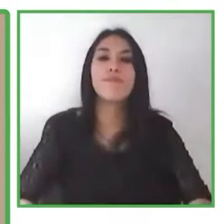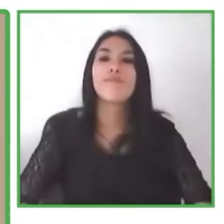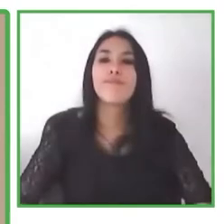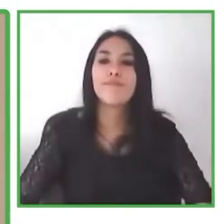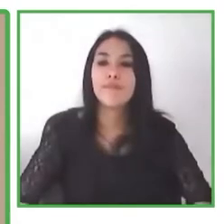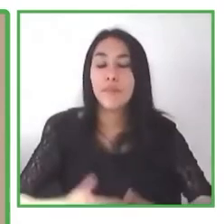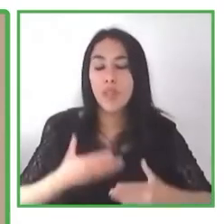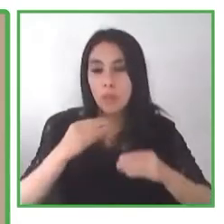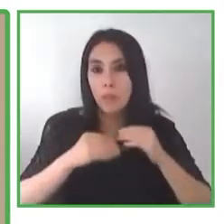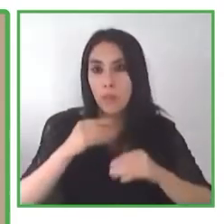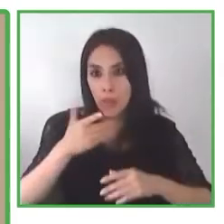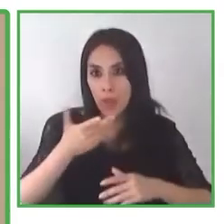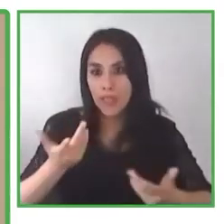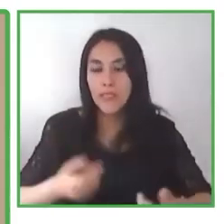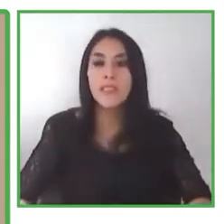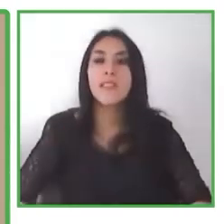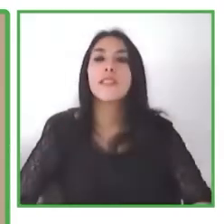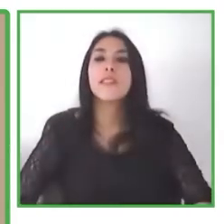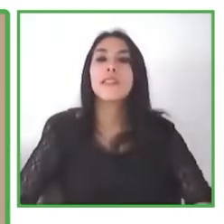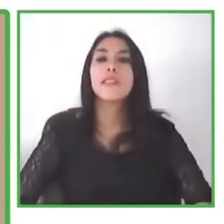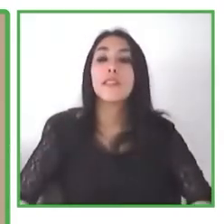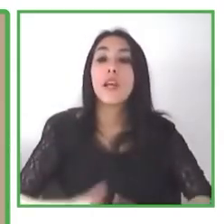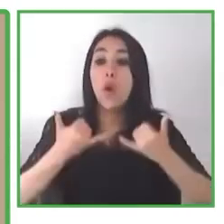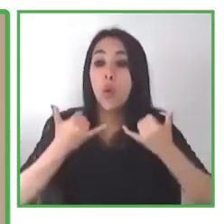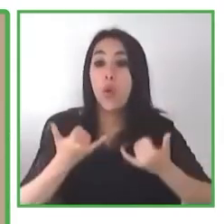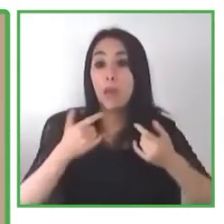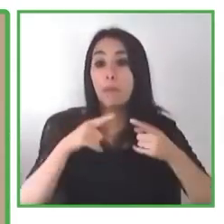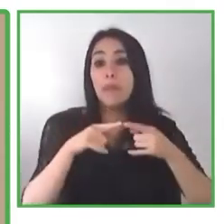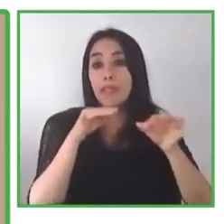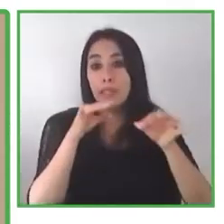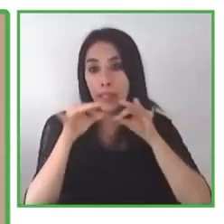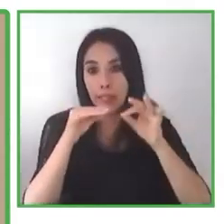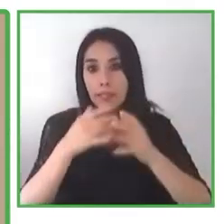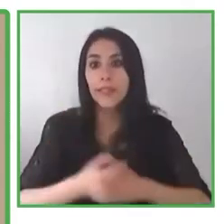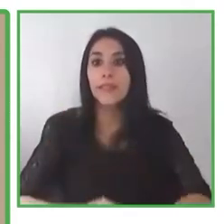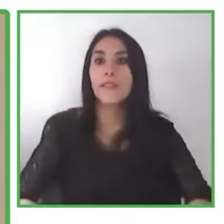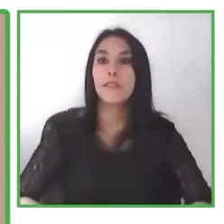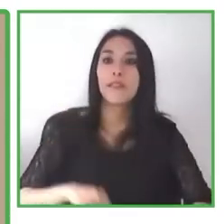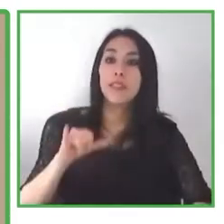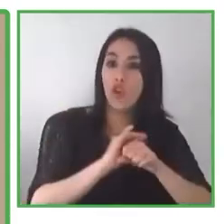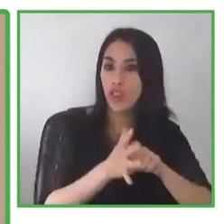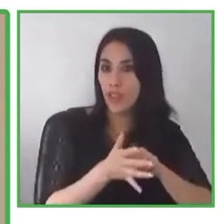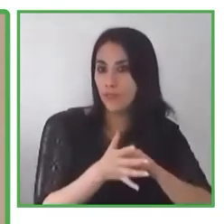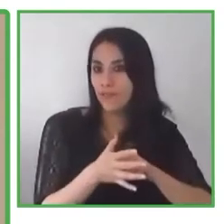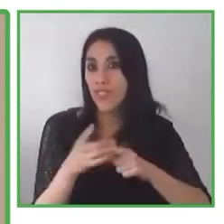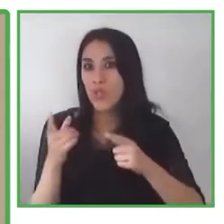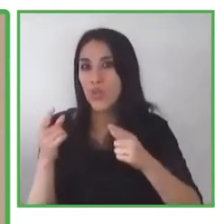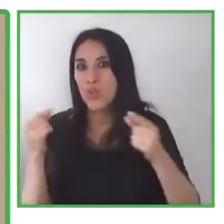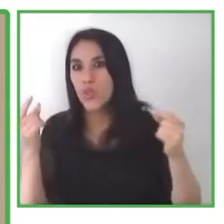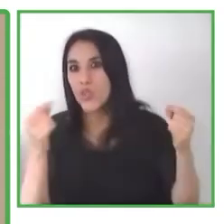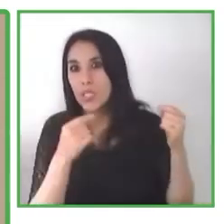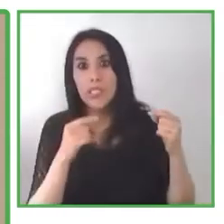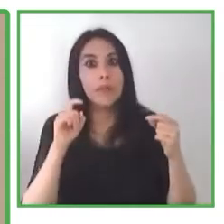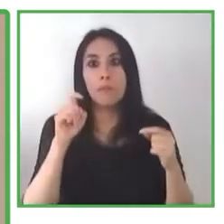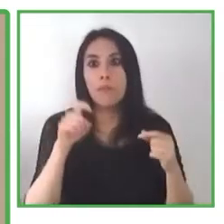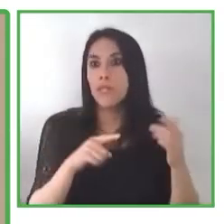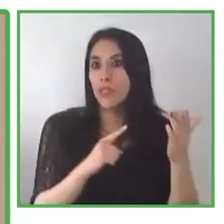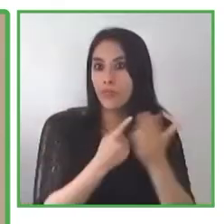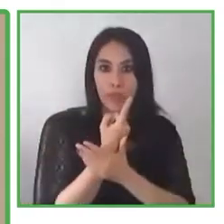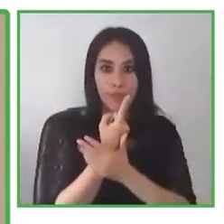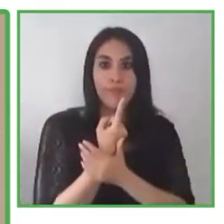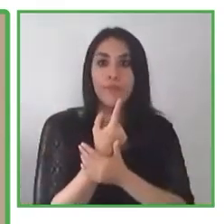ser despedidos. Ahora, habiendo dicho esto, la pandemia también ha creado oportunidades. Por